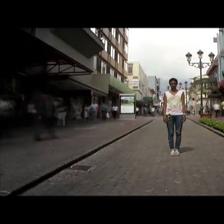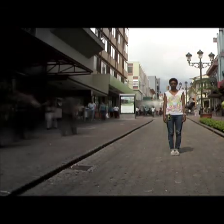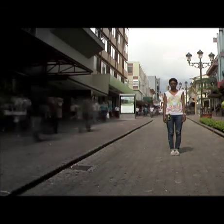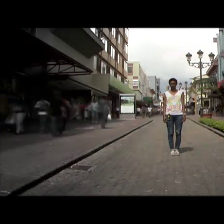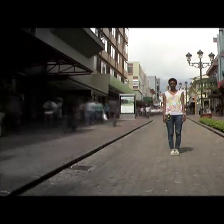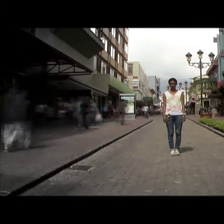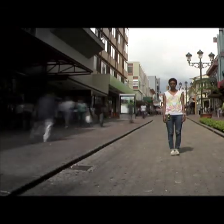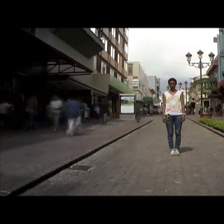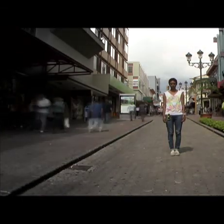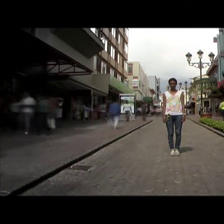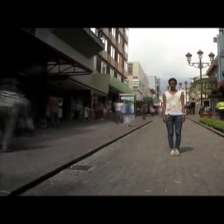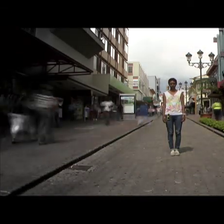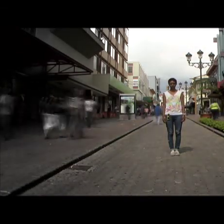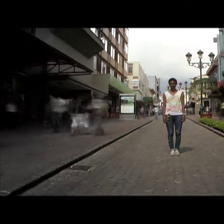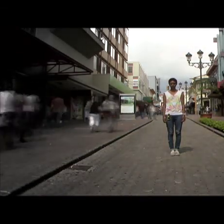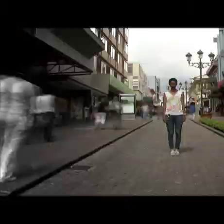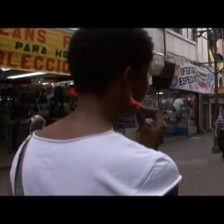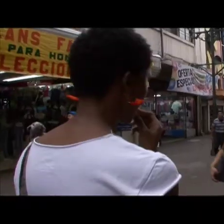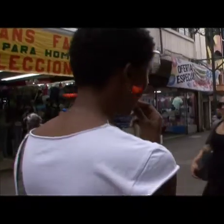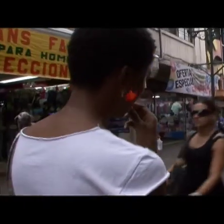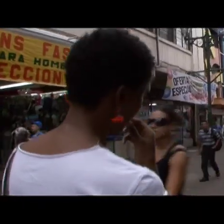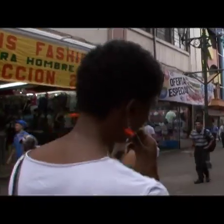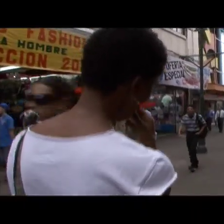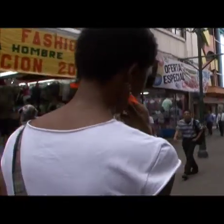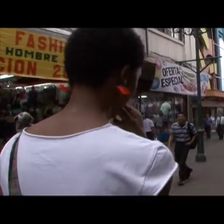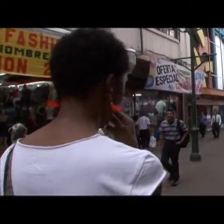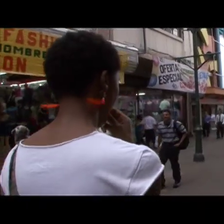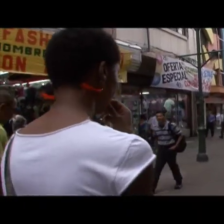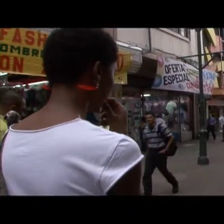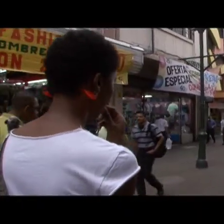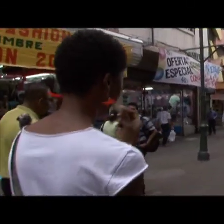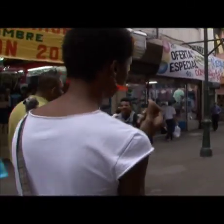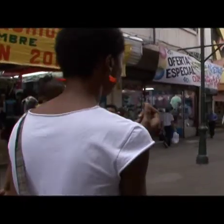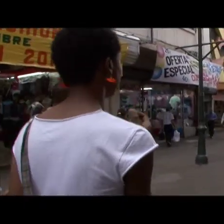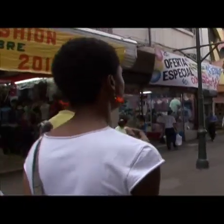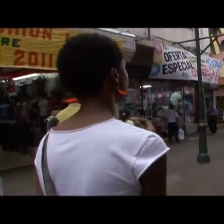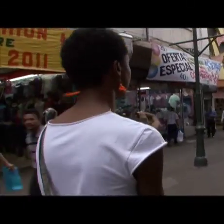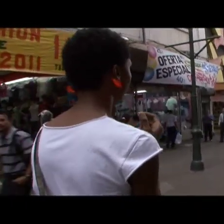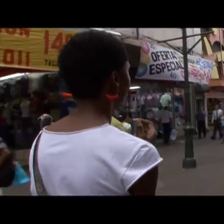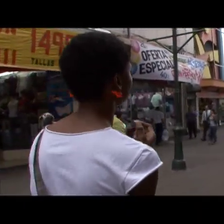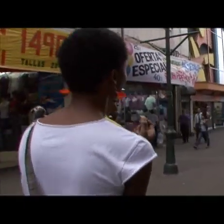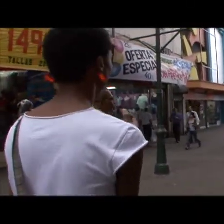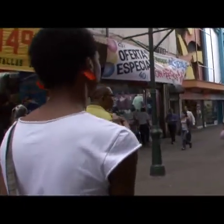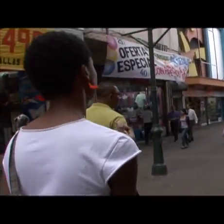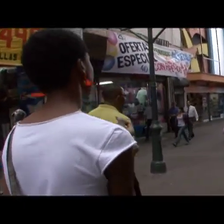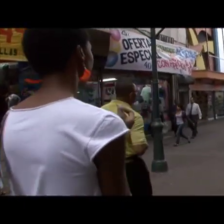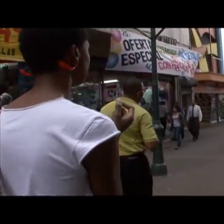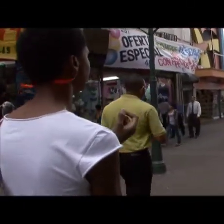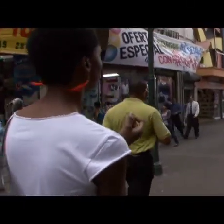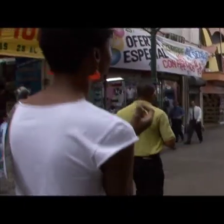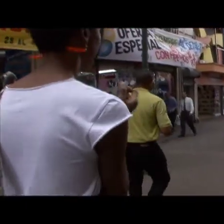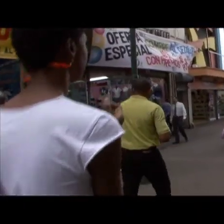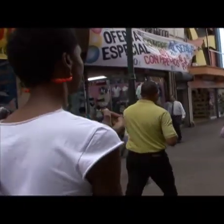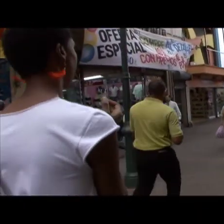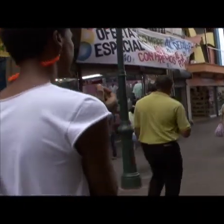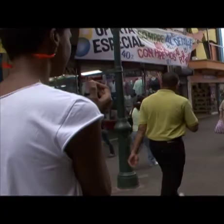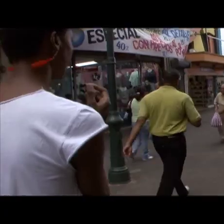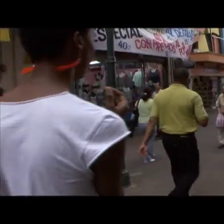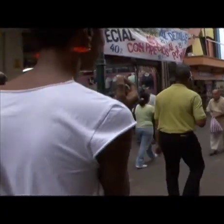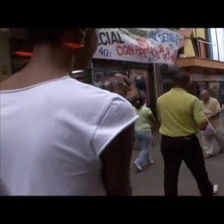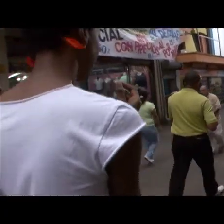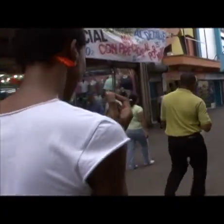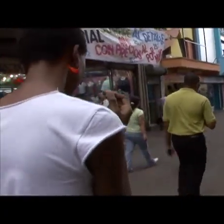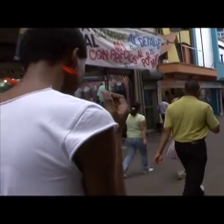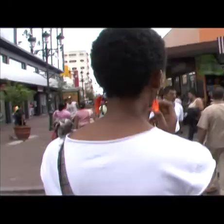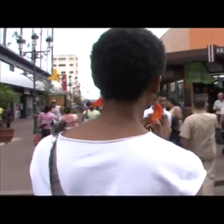alguien. Puedo definirme como lo que soy en este momento, pero que dentro de unos años ya no voy a ser lo